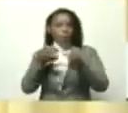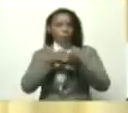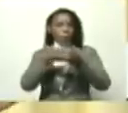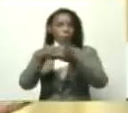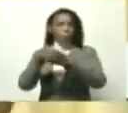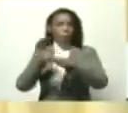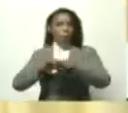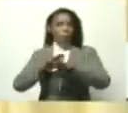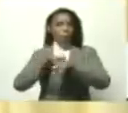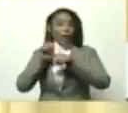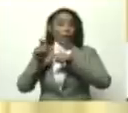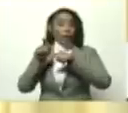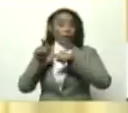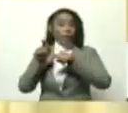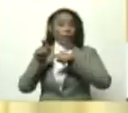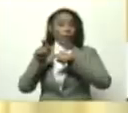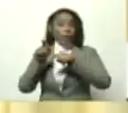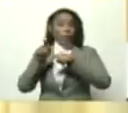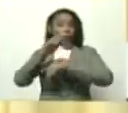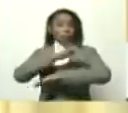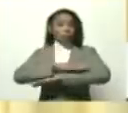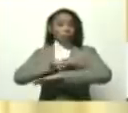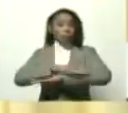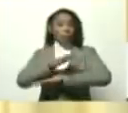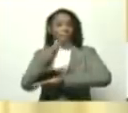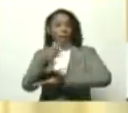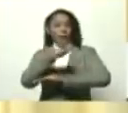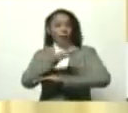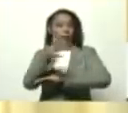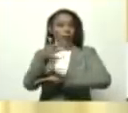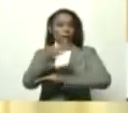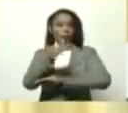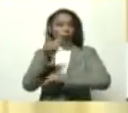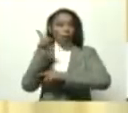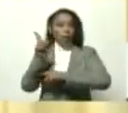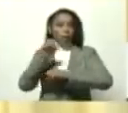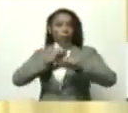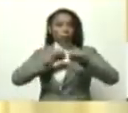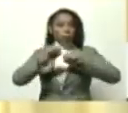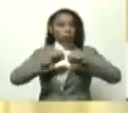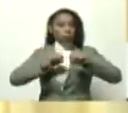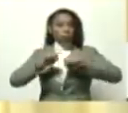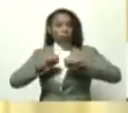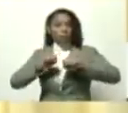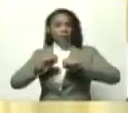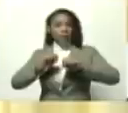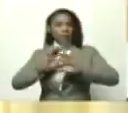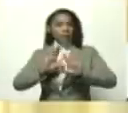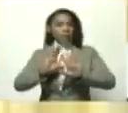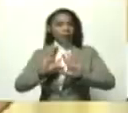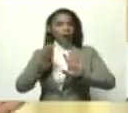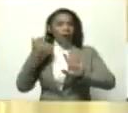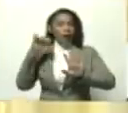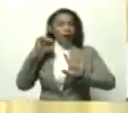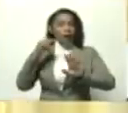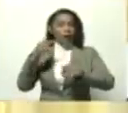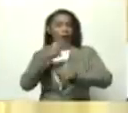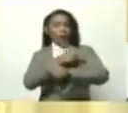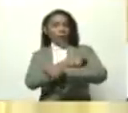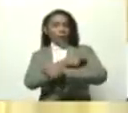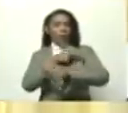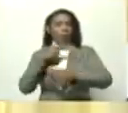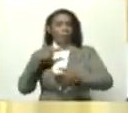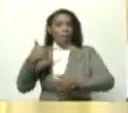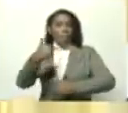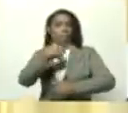porque son de un actuar muy similar a estos que ya están heridos de muerte,